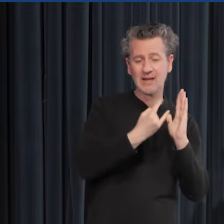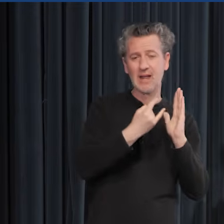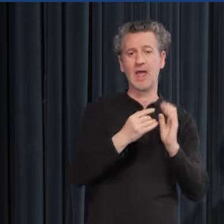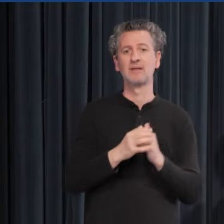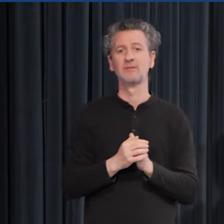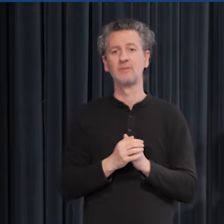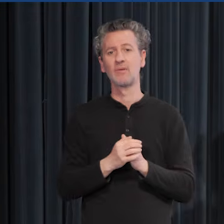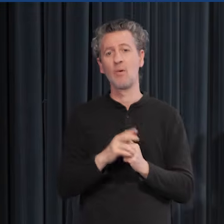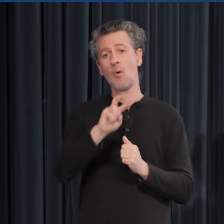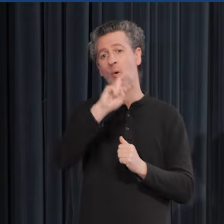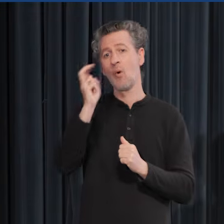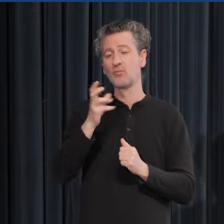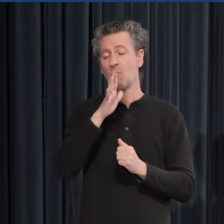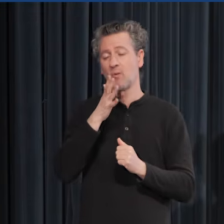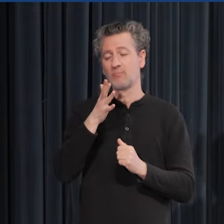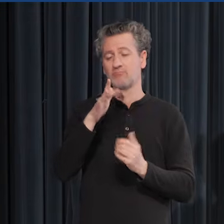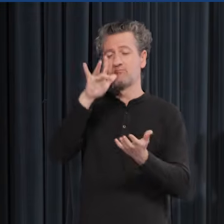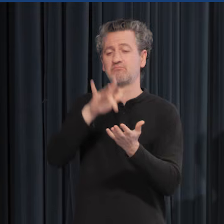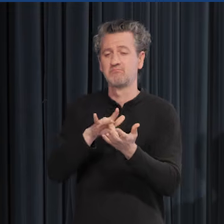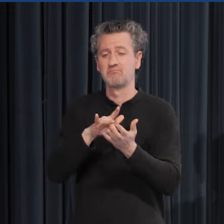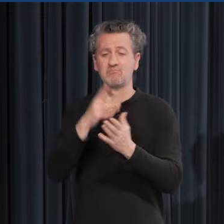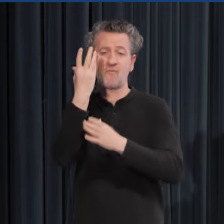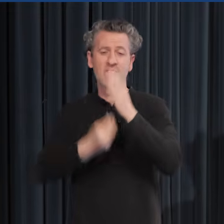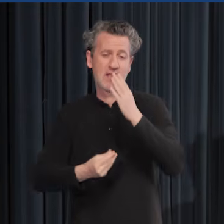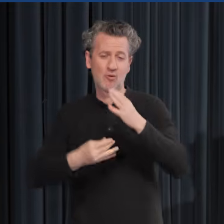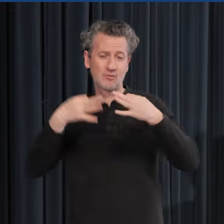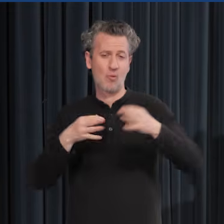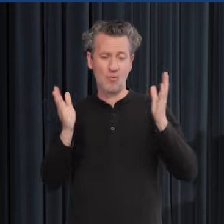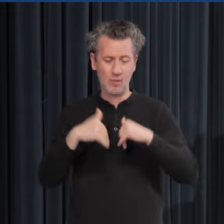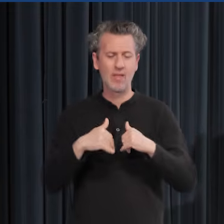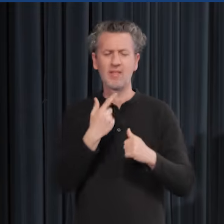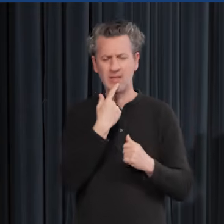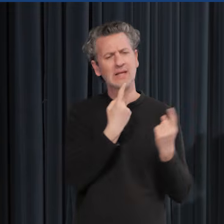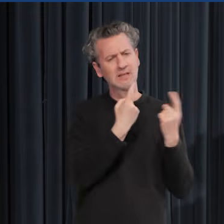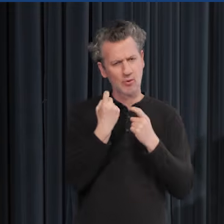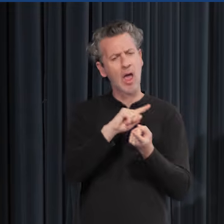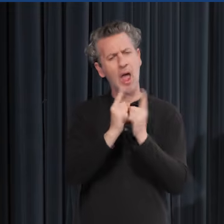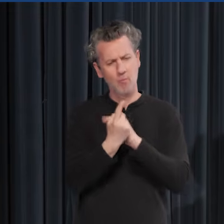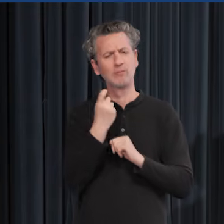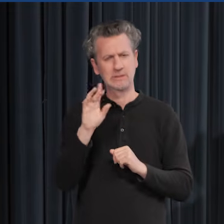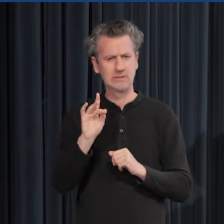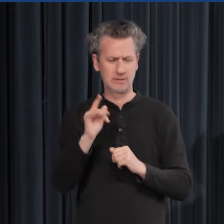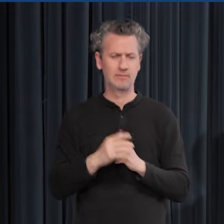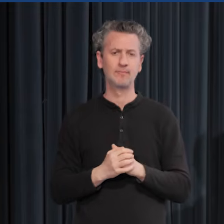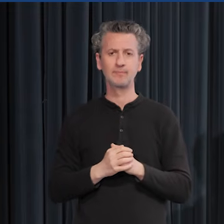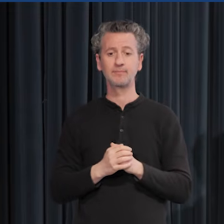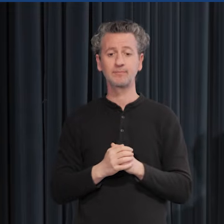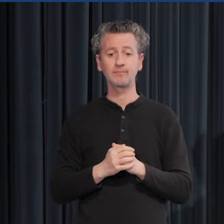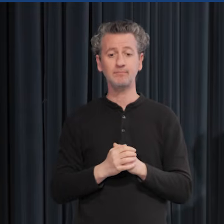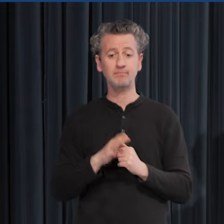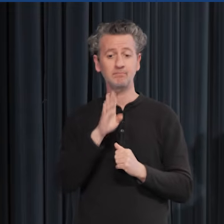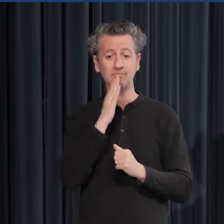dices, actos inseguros. Sí, yo creo que es totalmente necesario esos cambios. Como acaba de